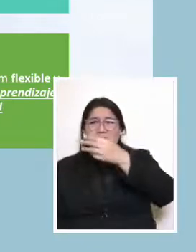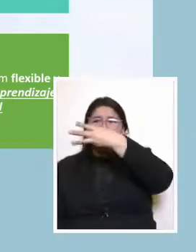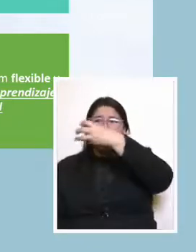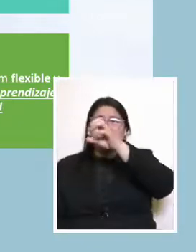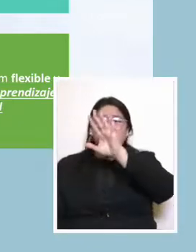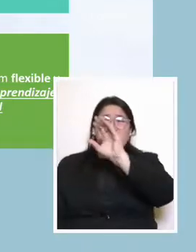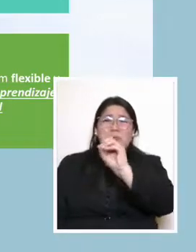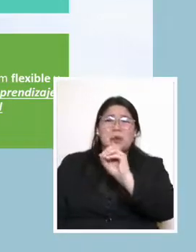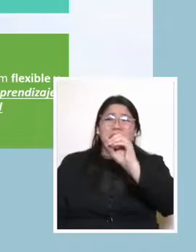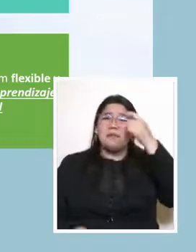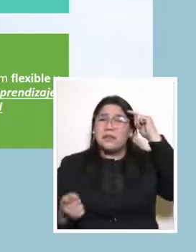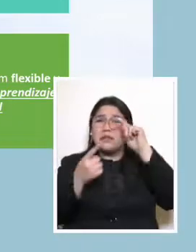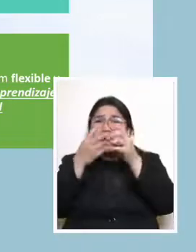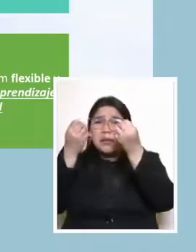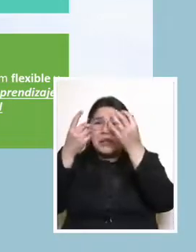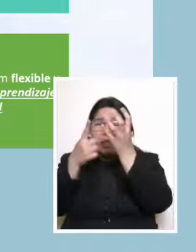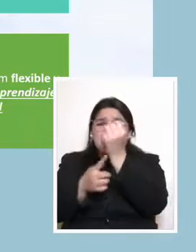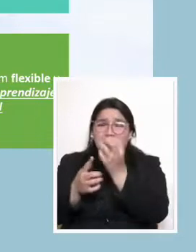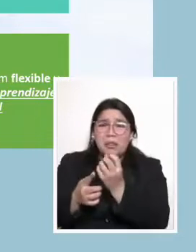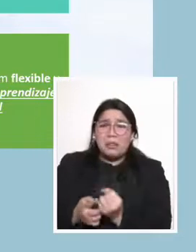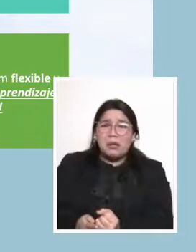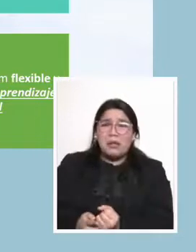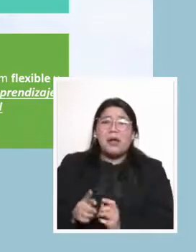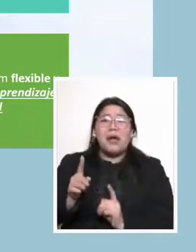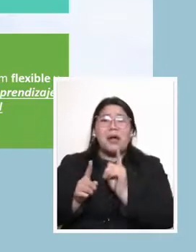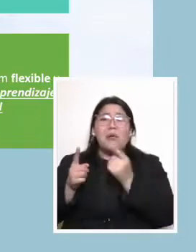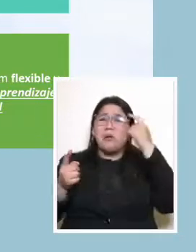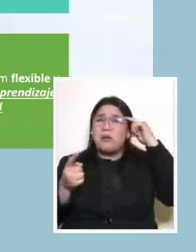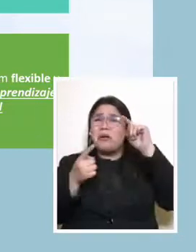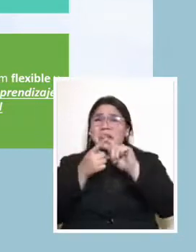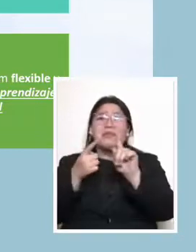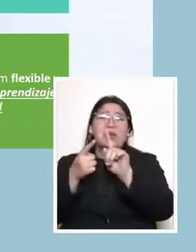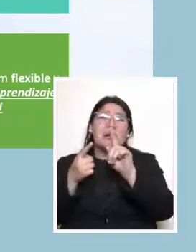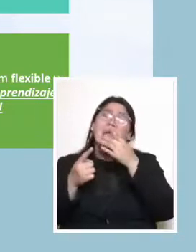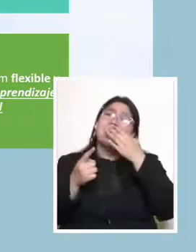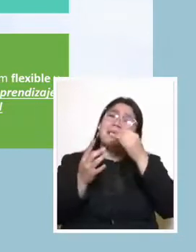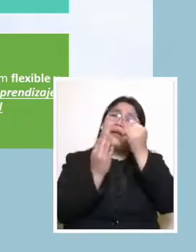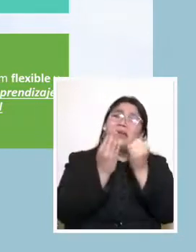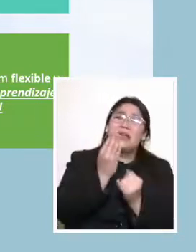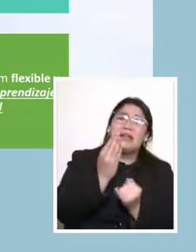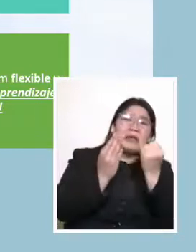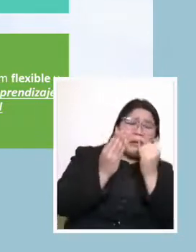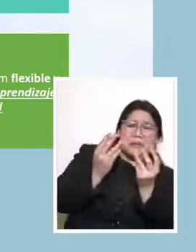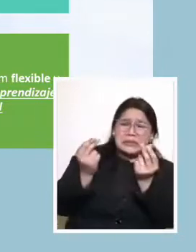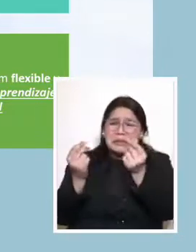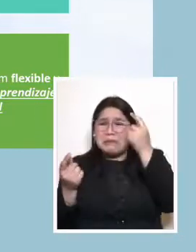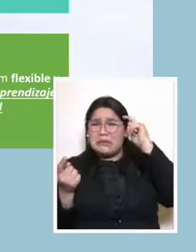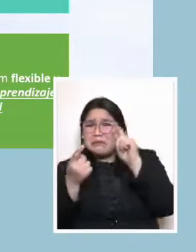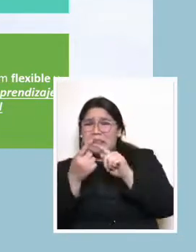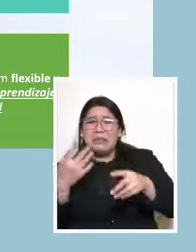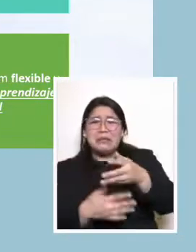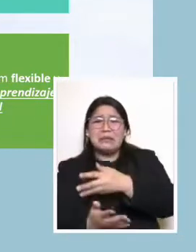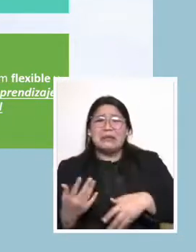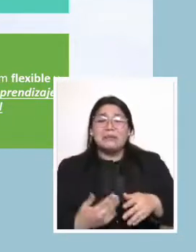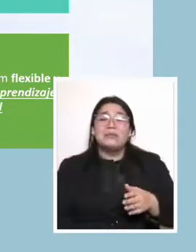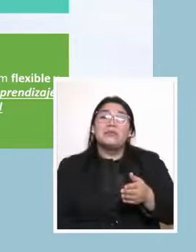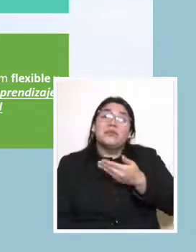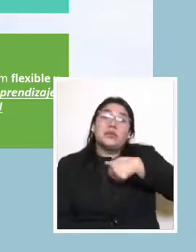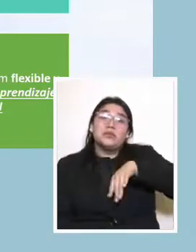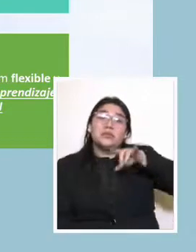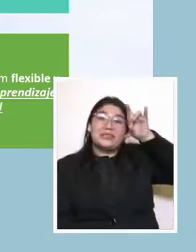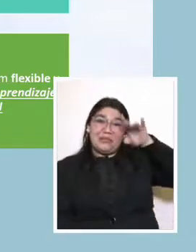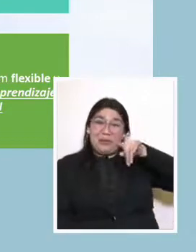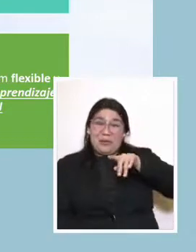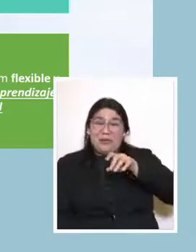objetivos de aprendizaje, donde muchos de ellos no son ni objetivos, sino que son indicadores que parecen objetivos. Y bueno, los que sabemos o que hemos estado en